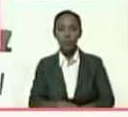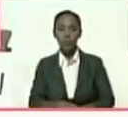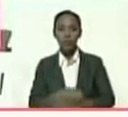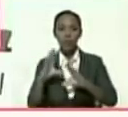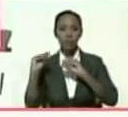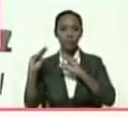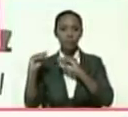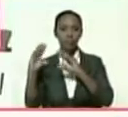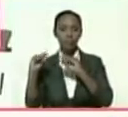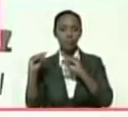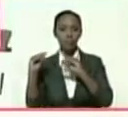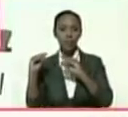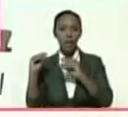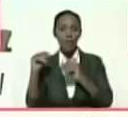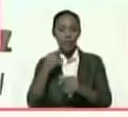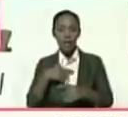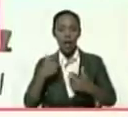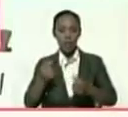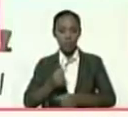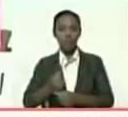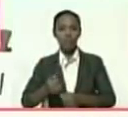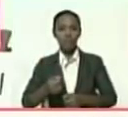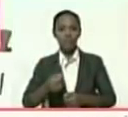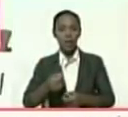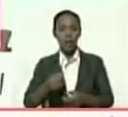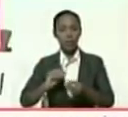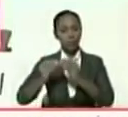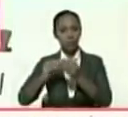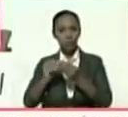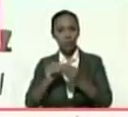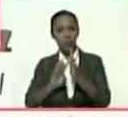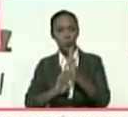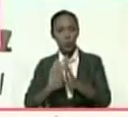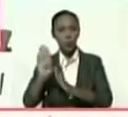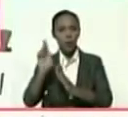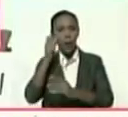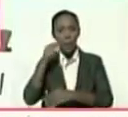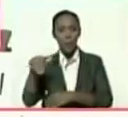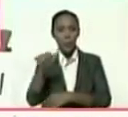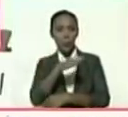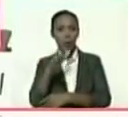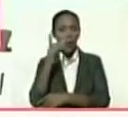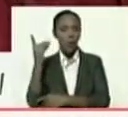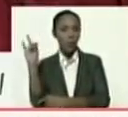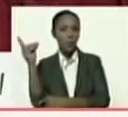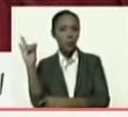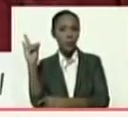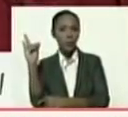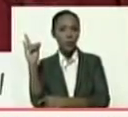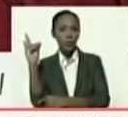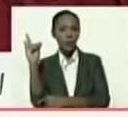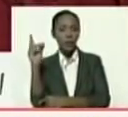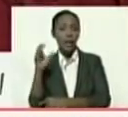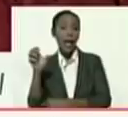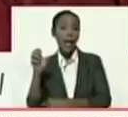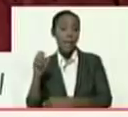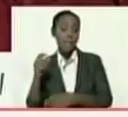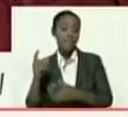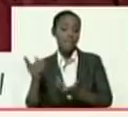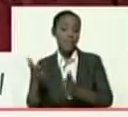hablar de los logros alcanzados por el pueblo boliviano mientras el hermano Evo